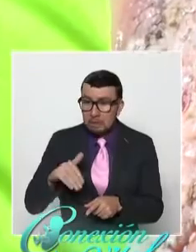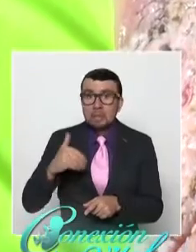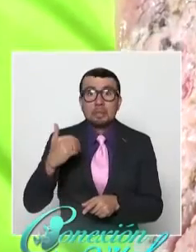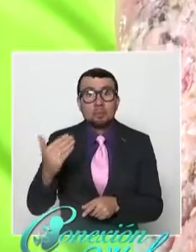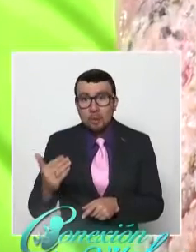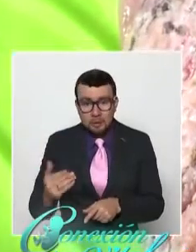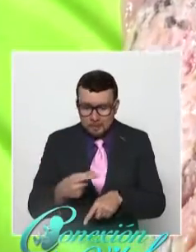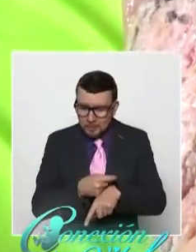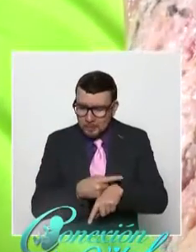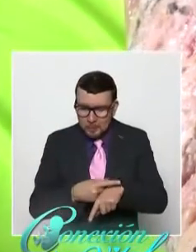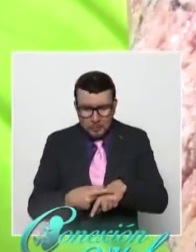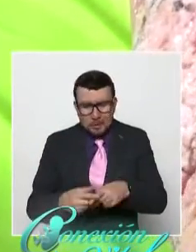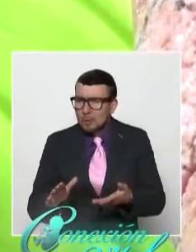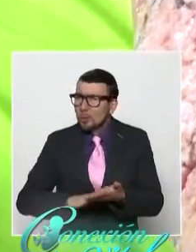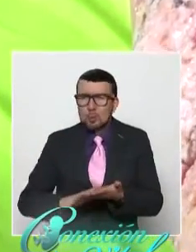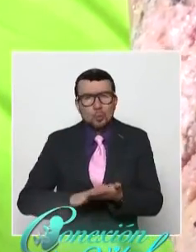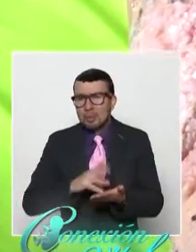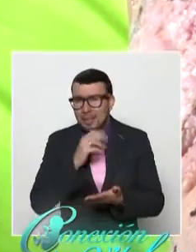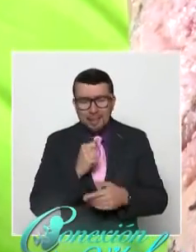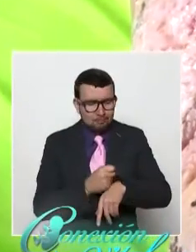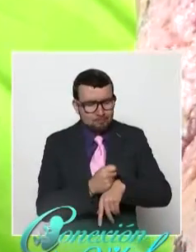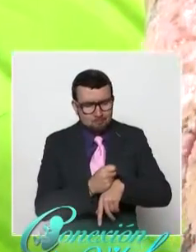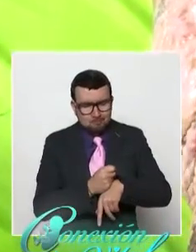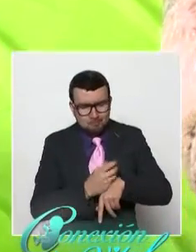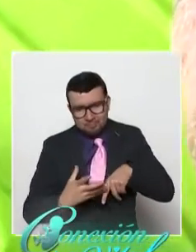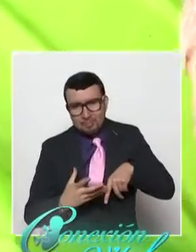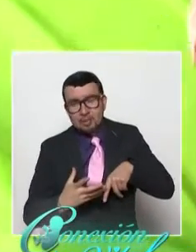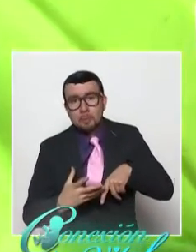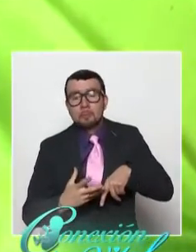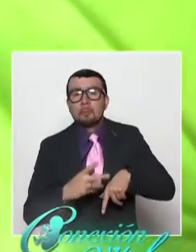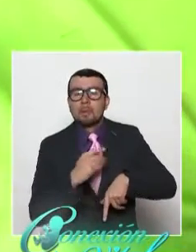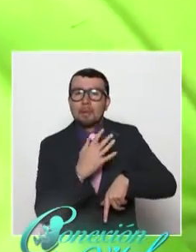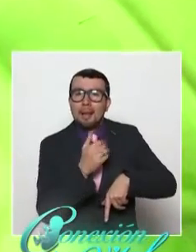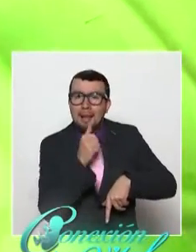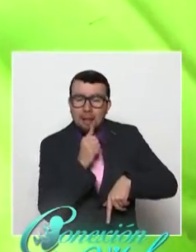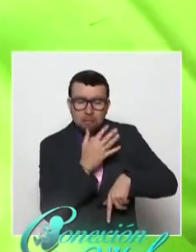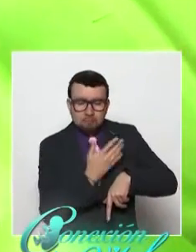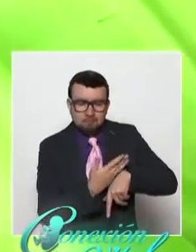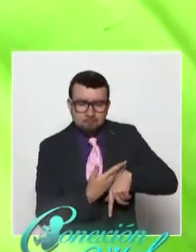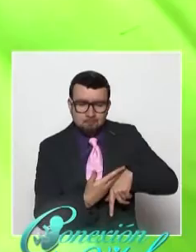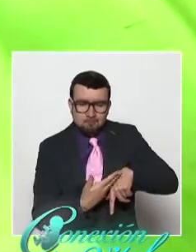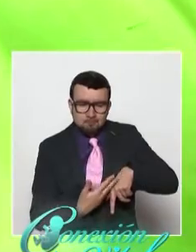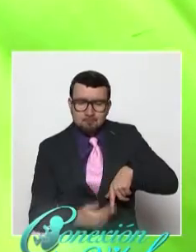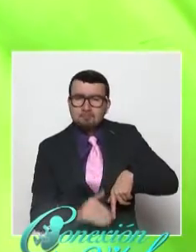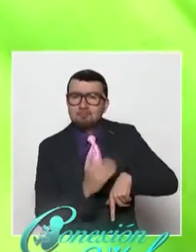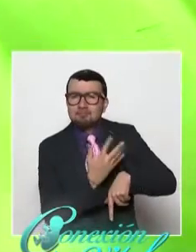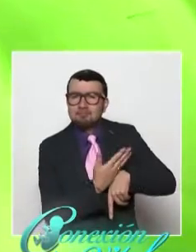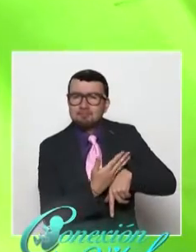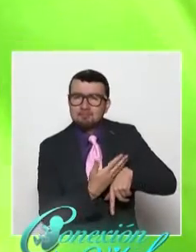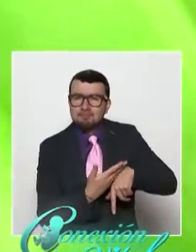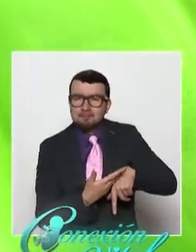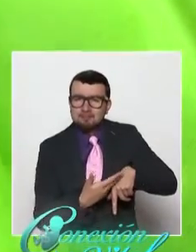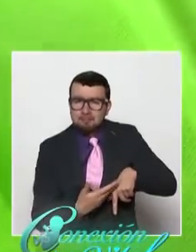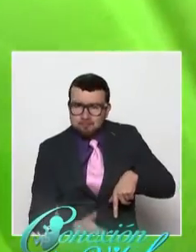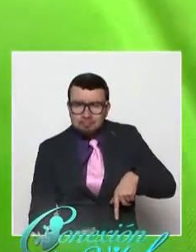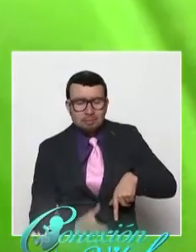puede más. Entonces ese tejido se rompe y empieza una exudación, o sea, salida de líquido